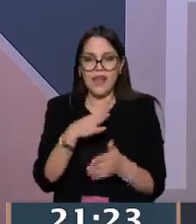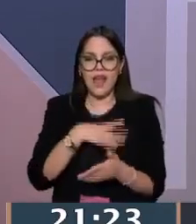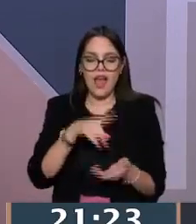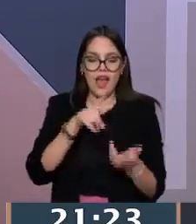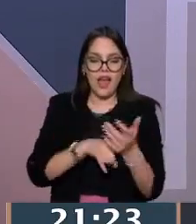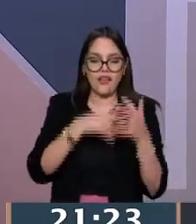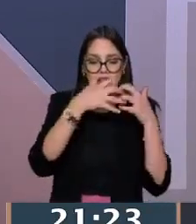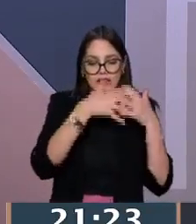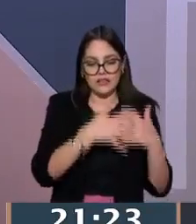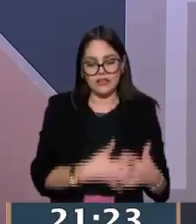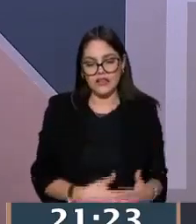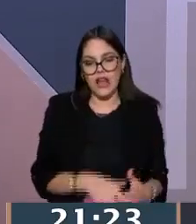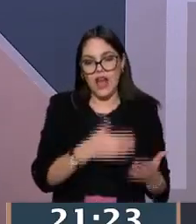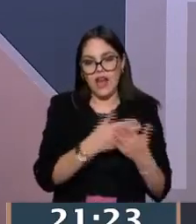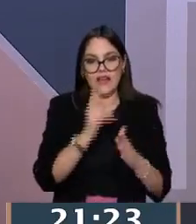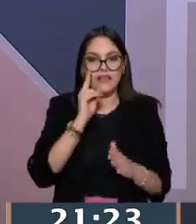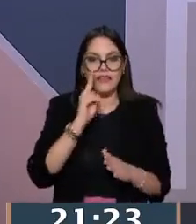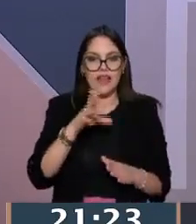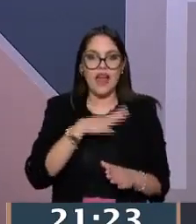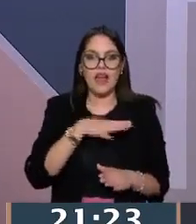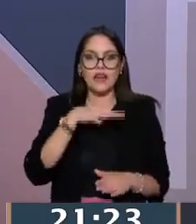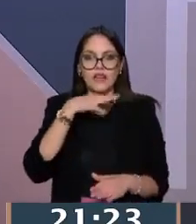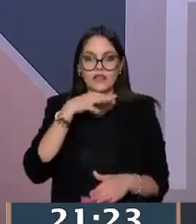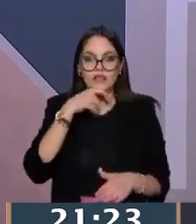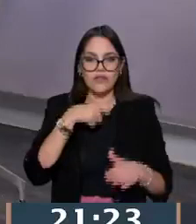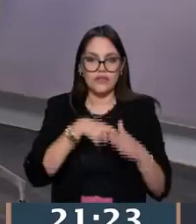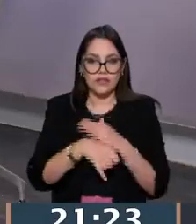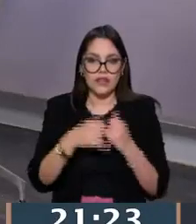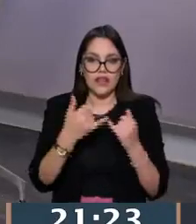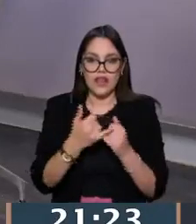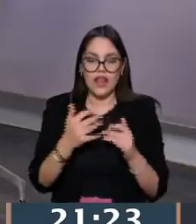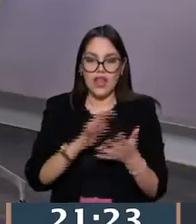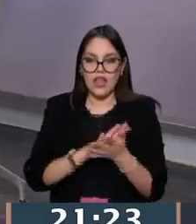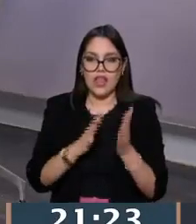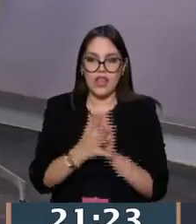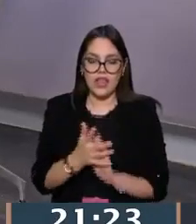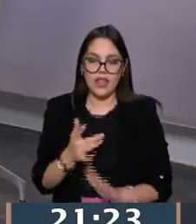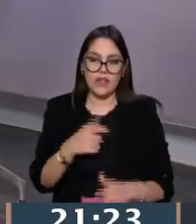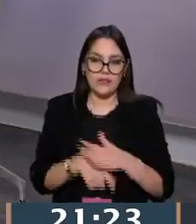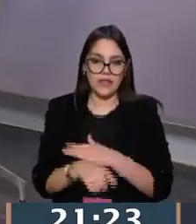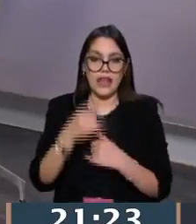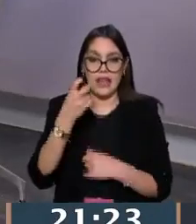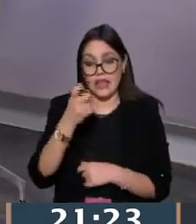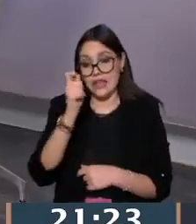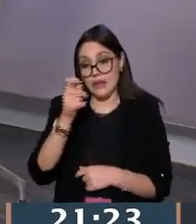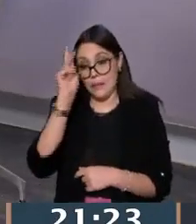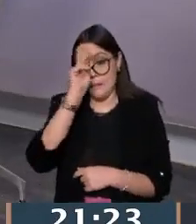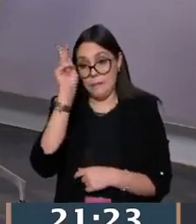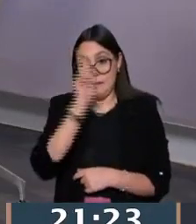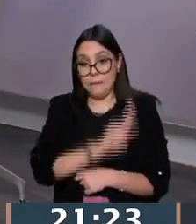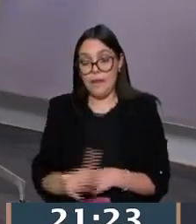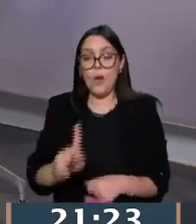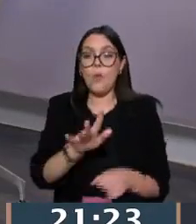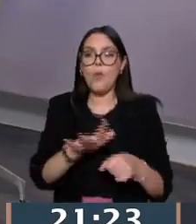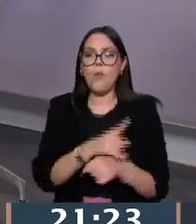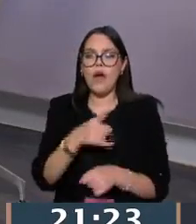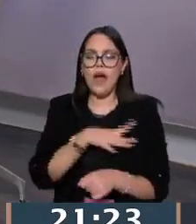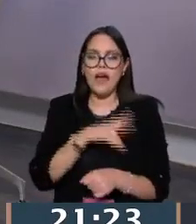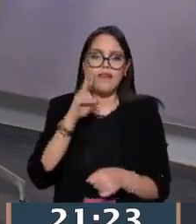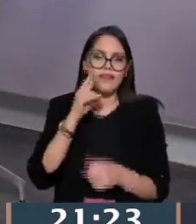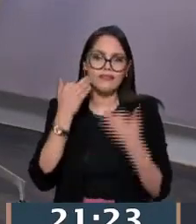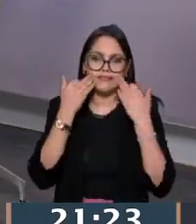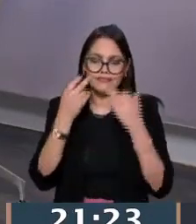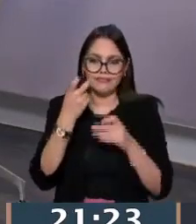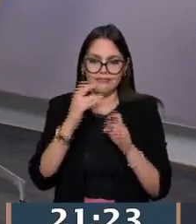que hoy demuestra que también hubo corrupción y complicidades. Que eso sí es todavía peor, porque lo único que demuestra es que ese mito